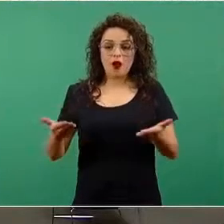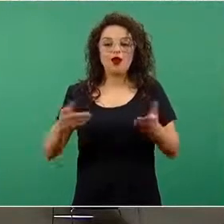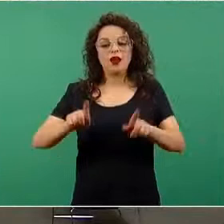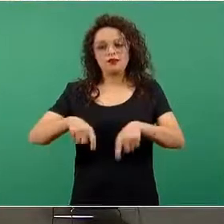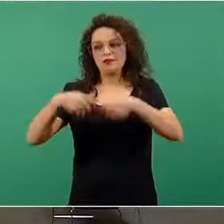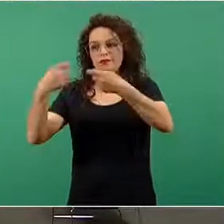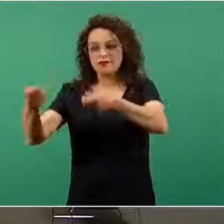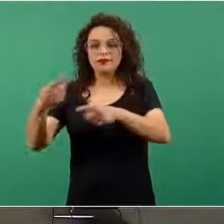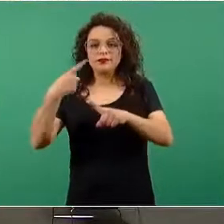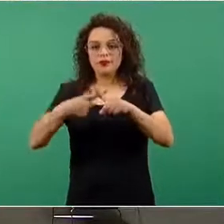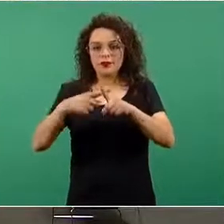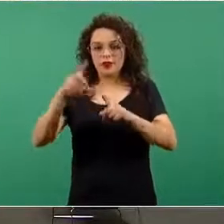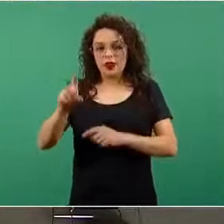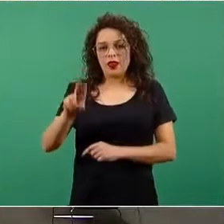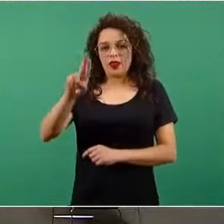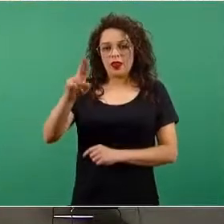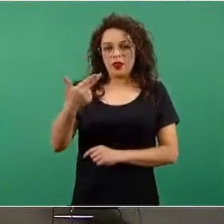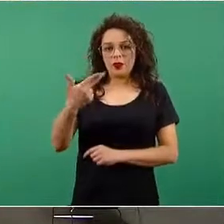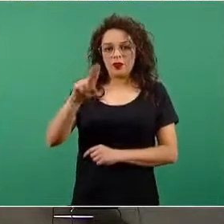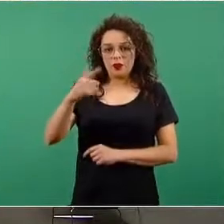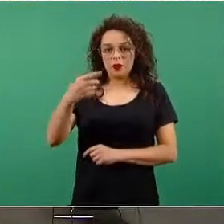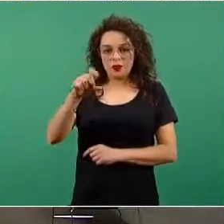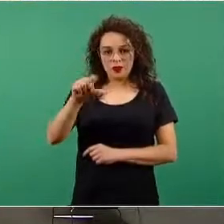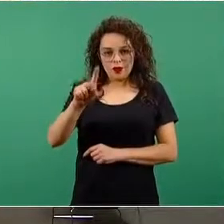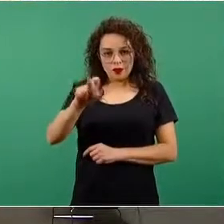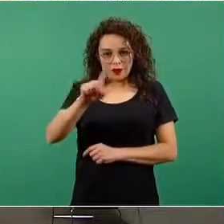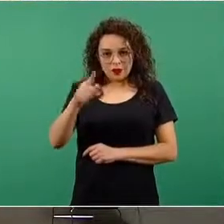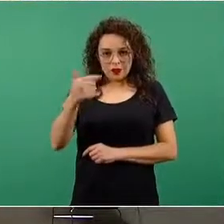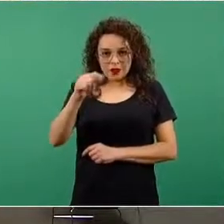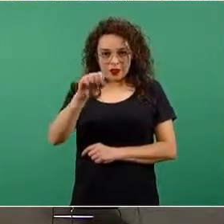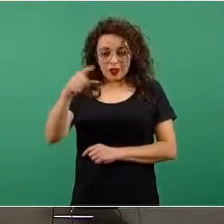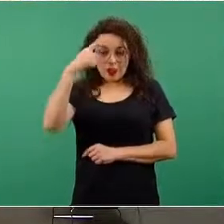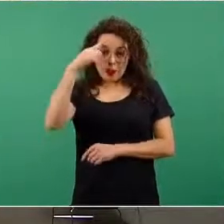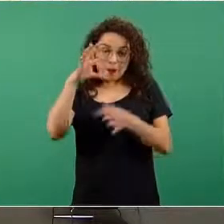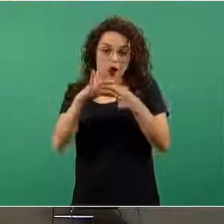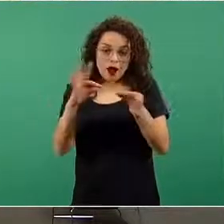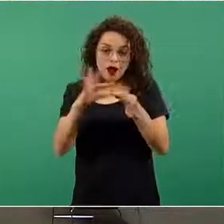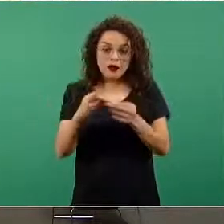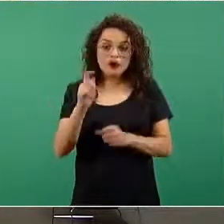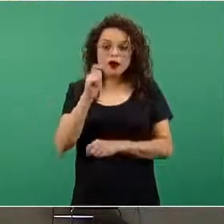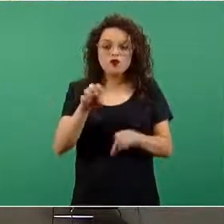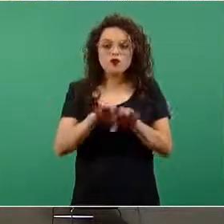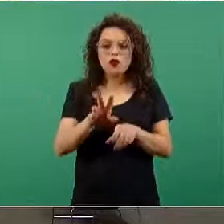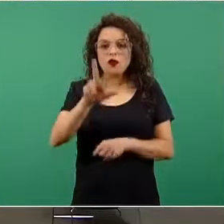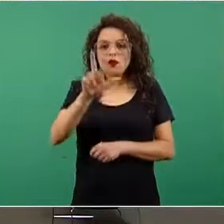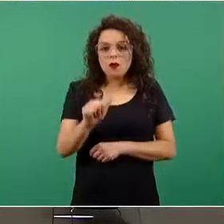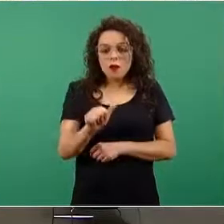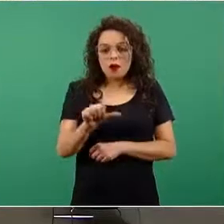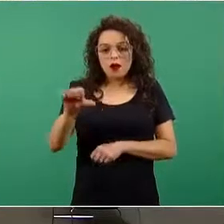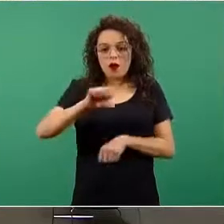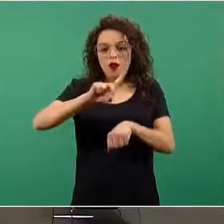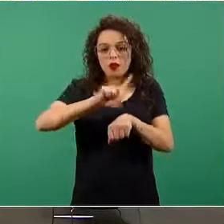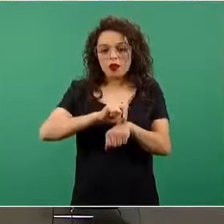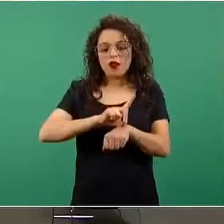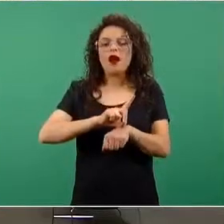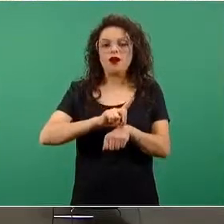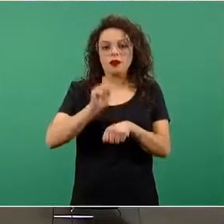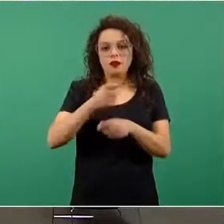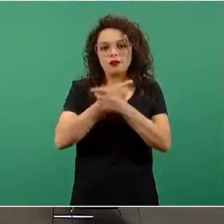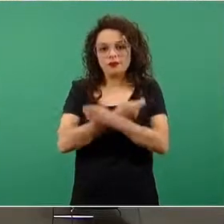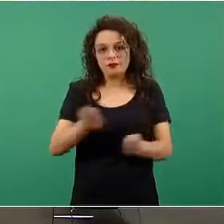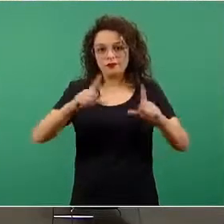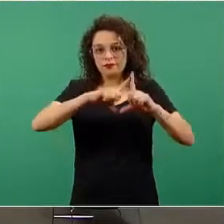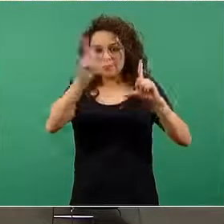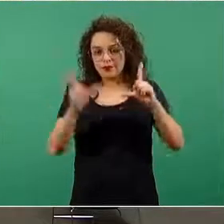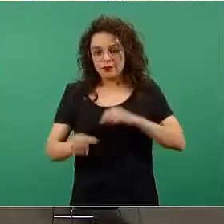Hugo López-Gatell para nos actualice el componente de la Estrategia Nacional de Vacunación. Por favor, doctor.